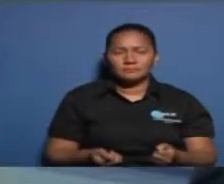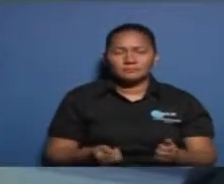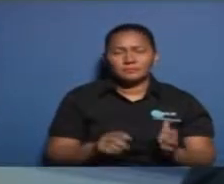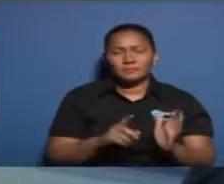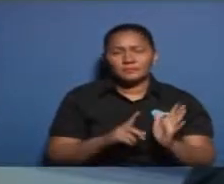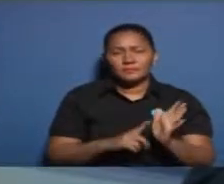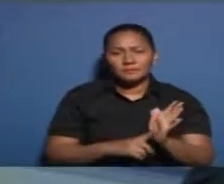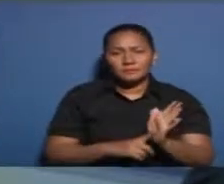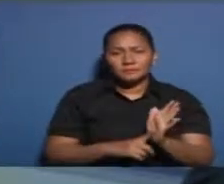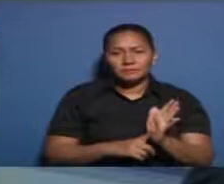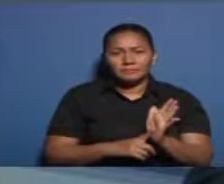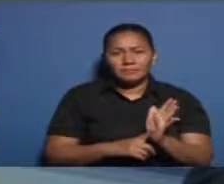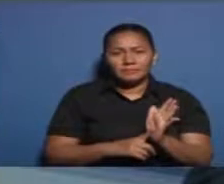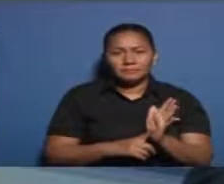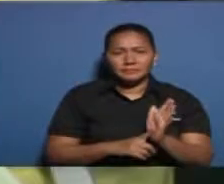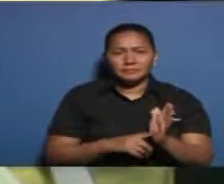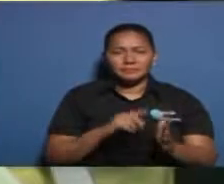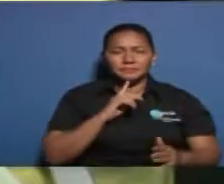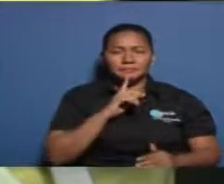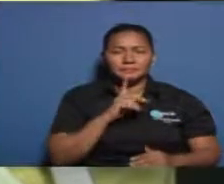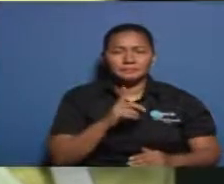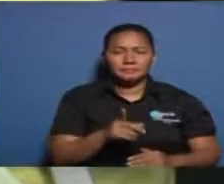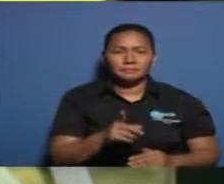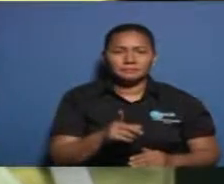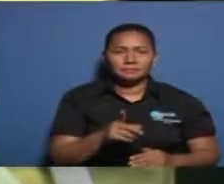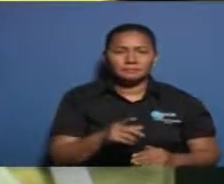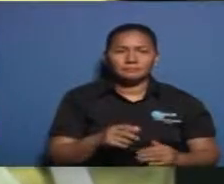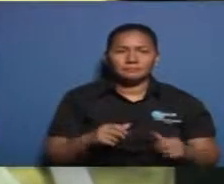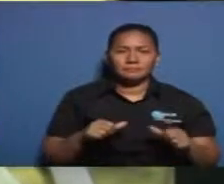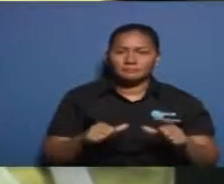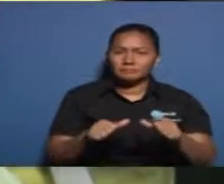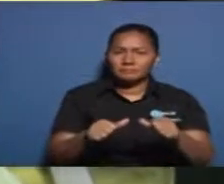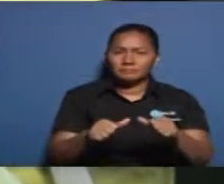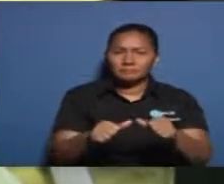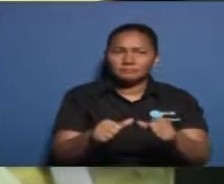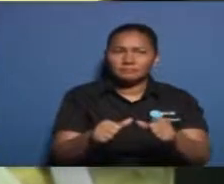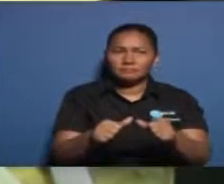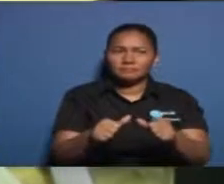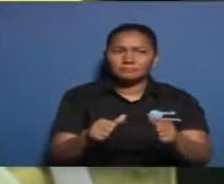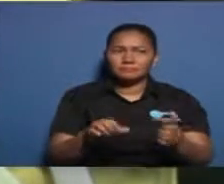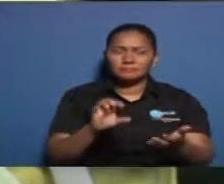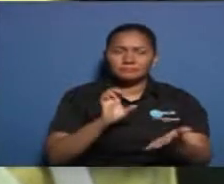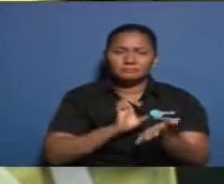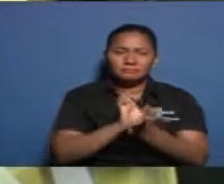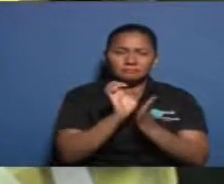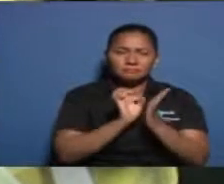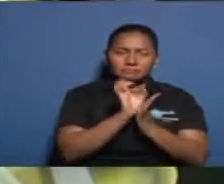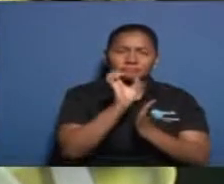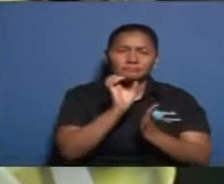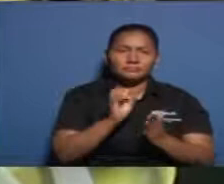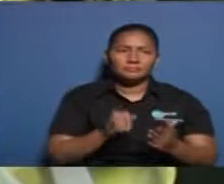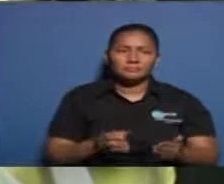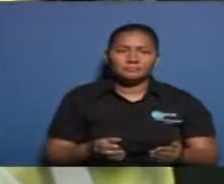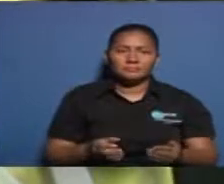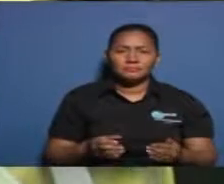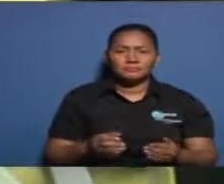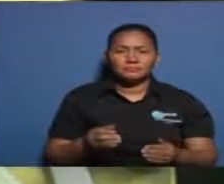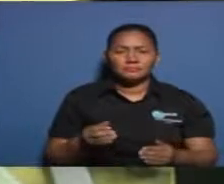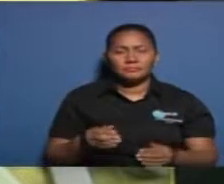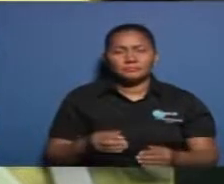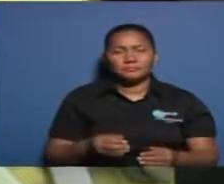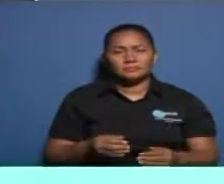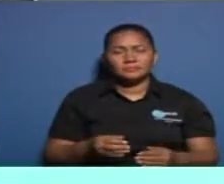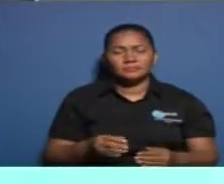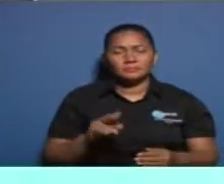si nosotros a este ritmo en materia económica vas a pasar 200 años antes que